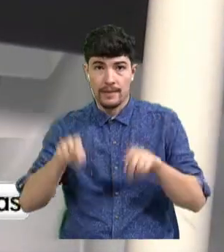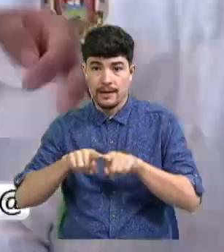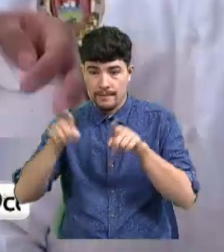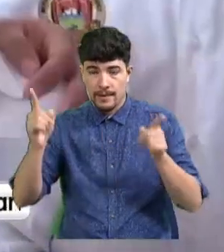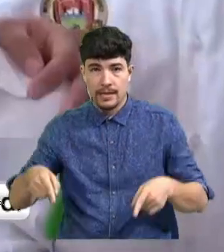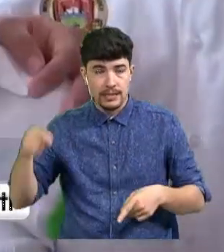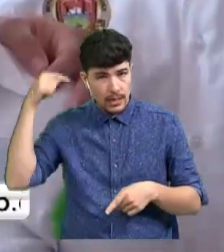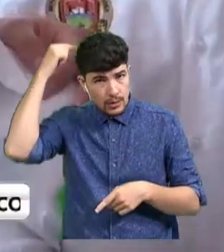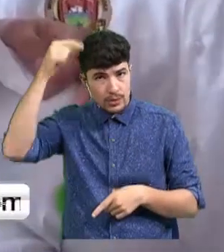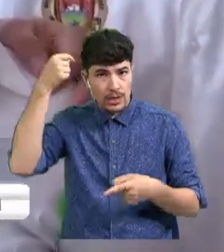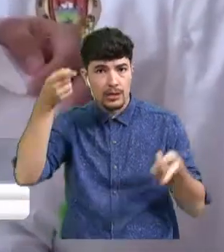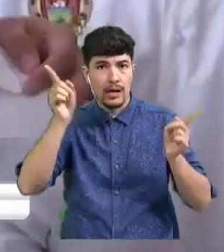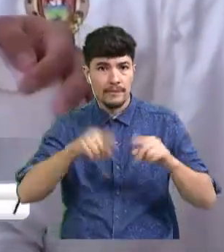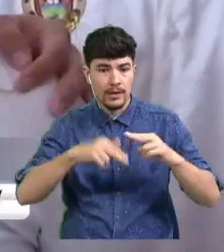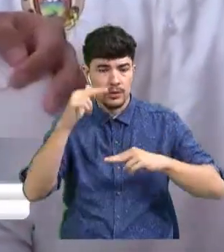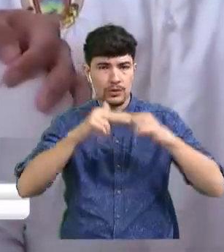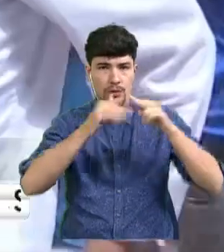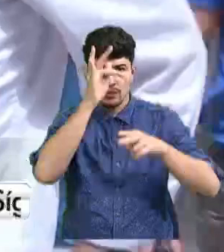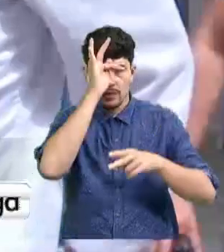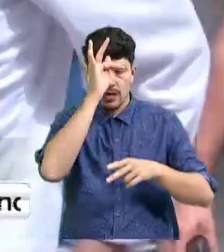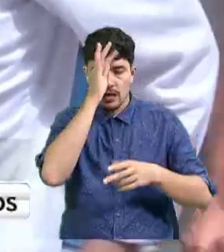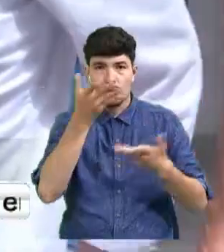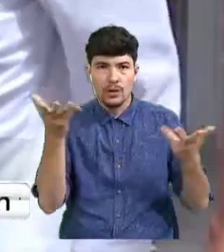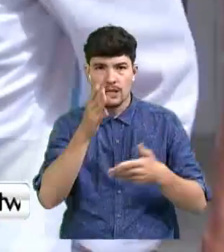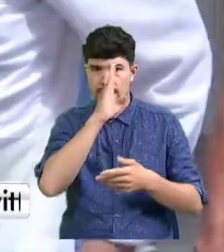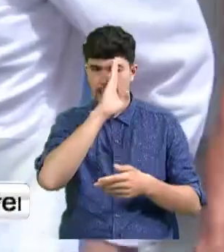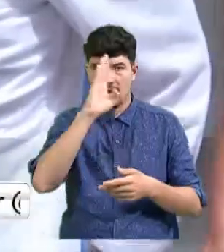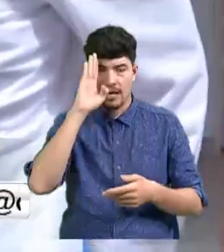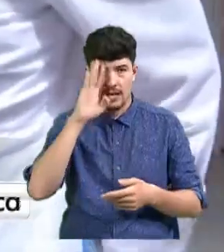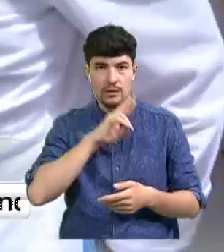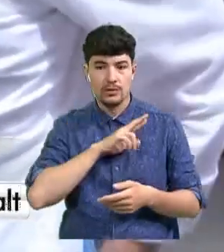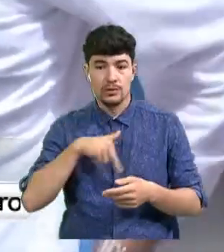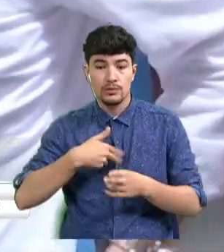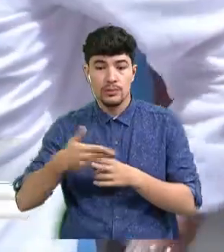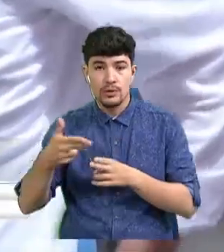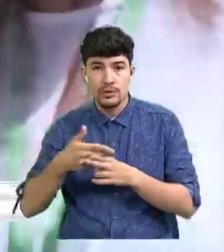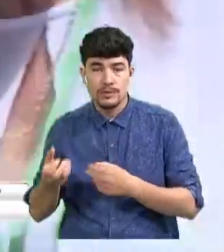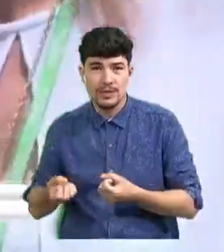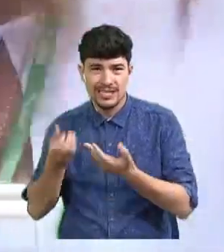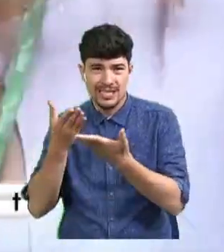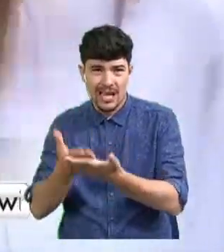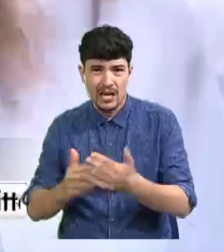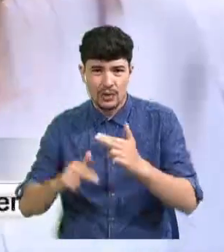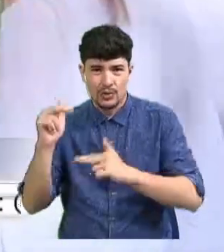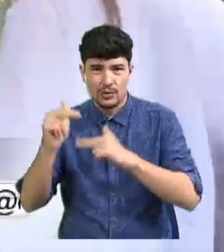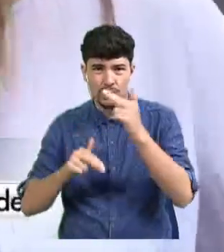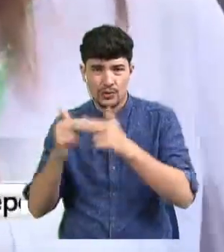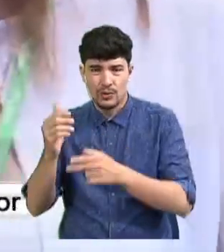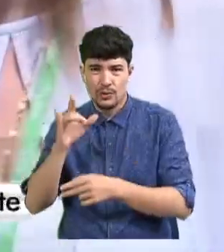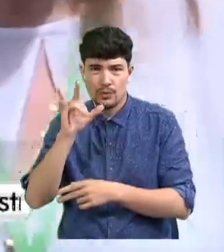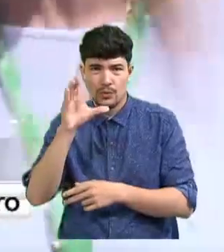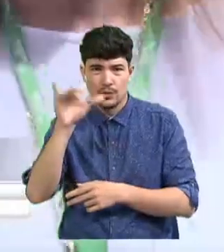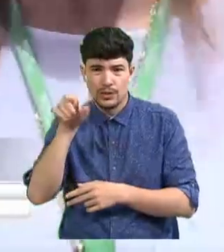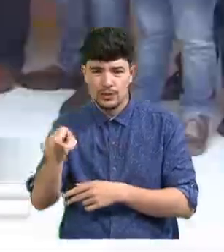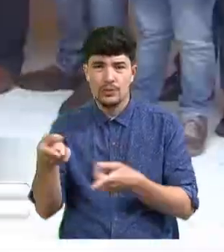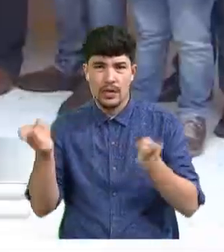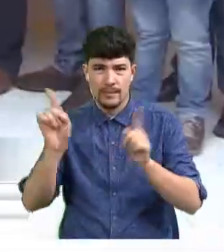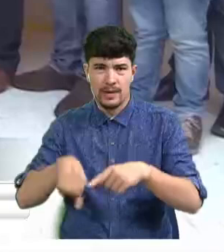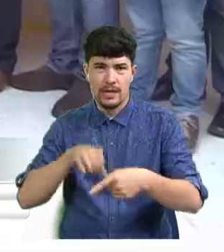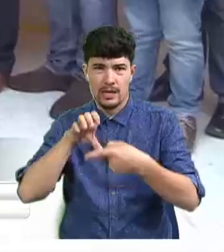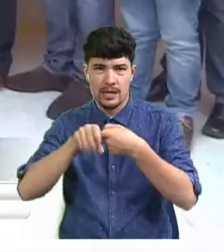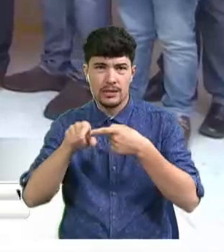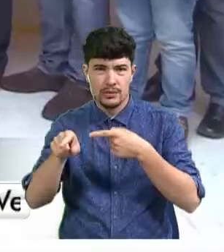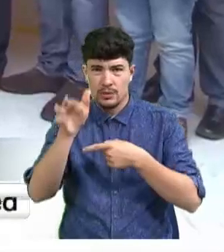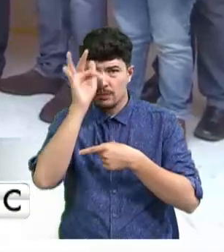en San Gil, vamos nosotros a mejorar, como ya estamos próximos a entregar las obras de cuidados intensivos, de consulta externa del